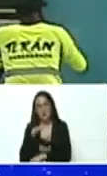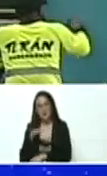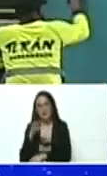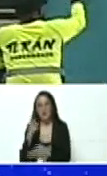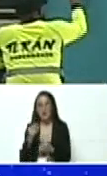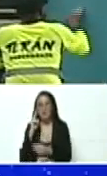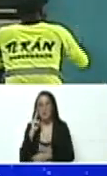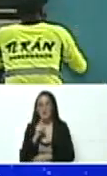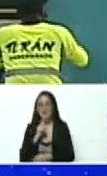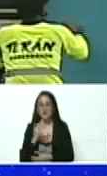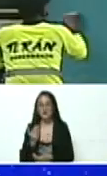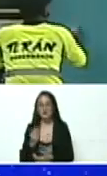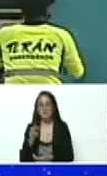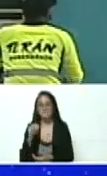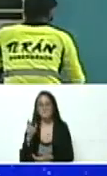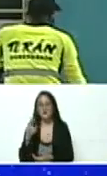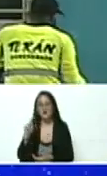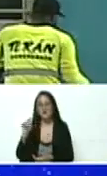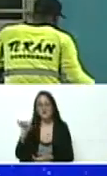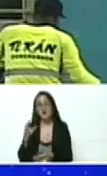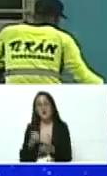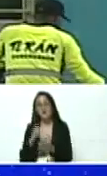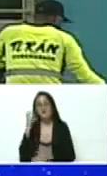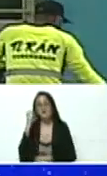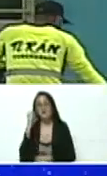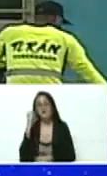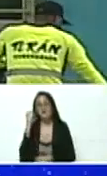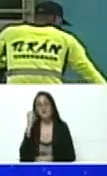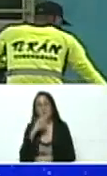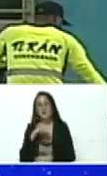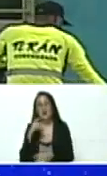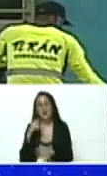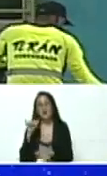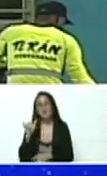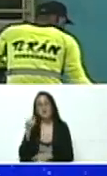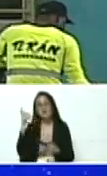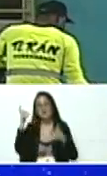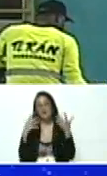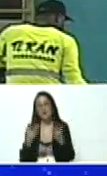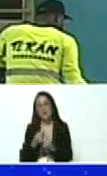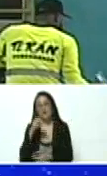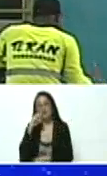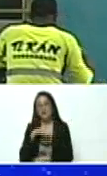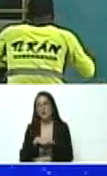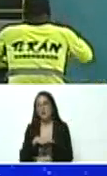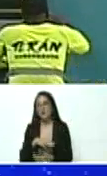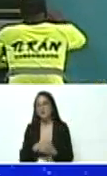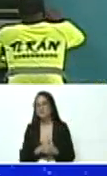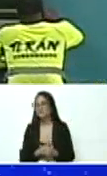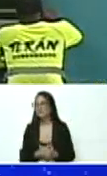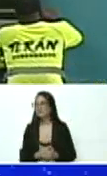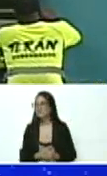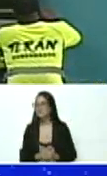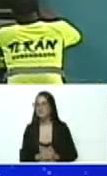Bolívar y Martí, con Fidel y Chávez. Vamos juntos, desde la historia, larga historia.